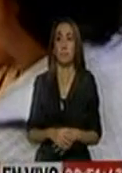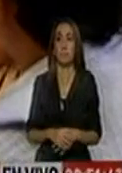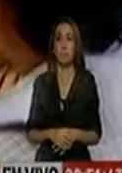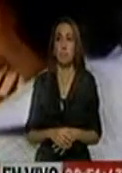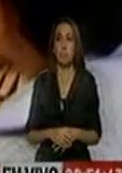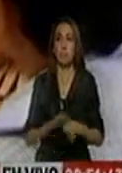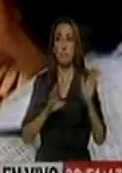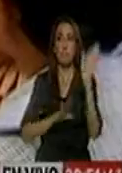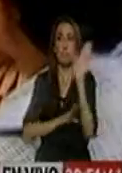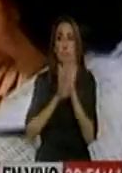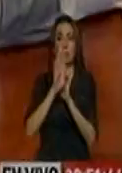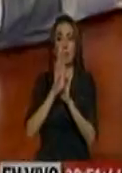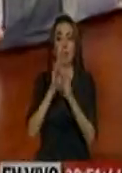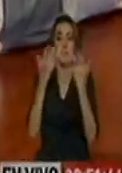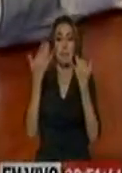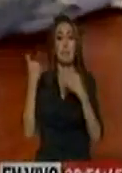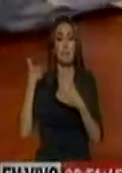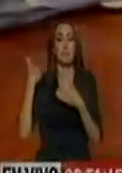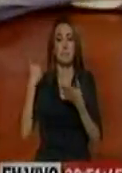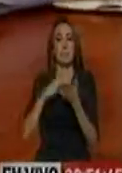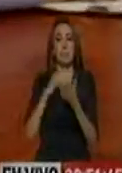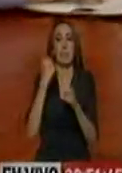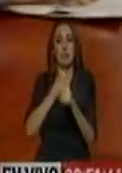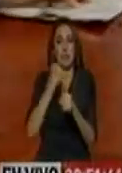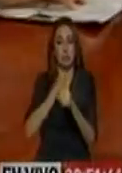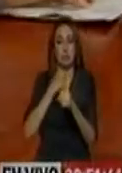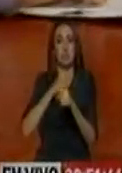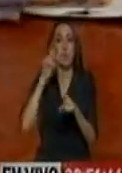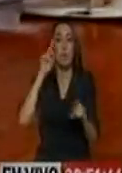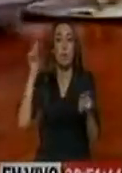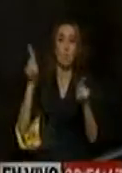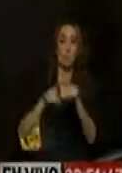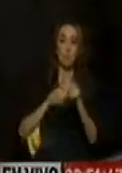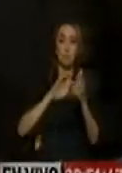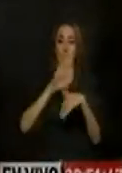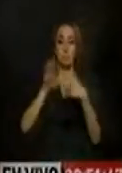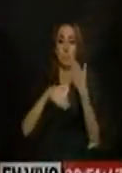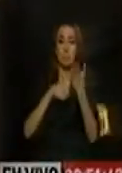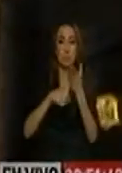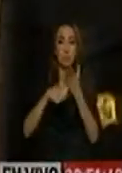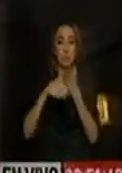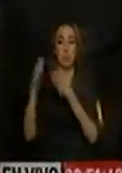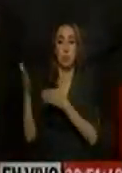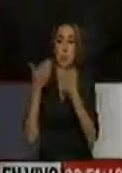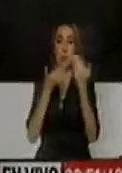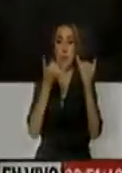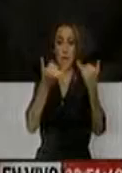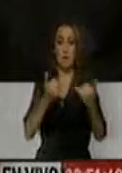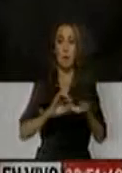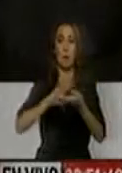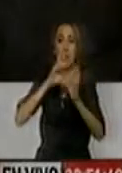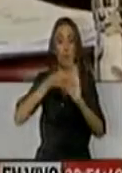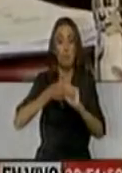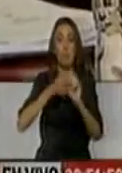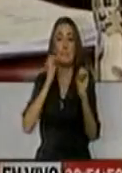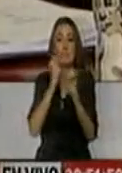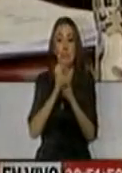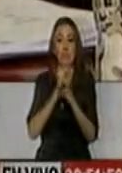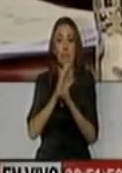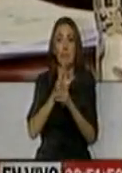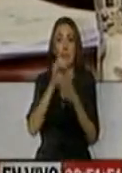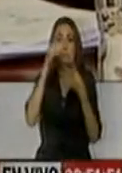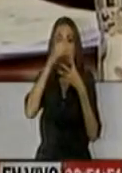Desarrollar un nuevo acuerdo ministerial es parte de la propuesta que será presentada a la función legislativa, en la que participan entidades como la